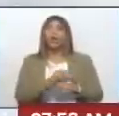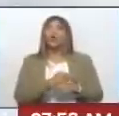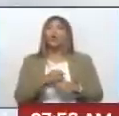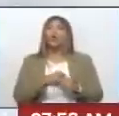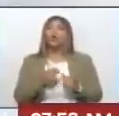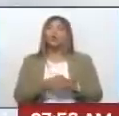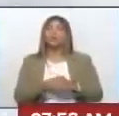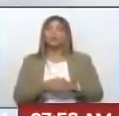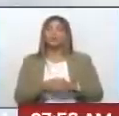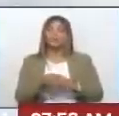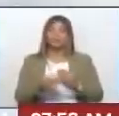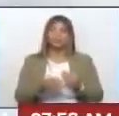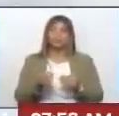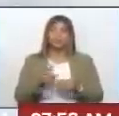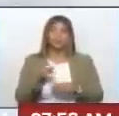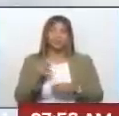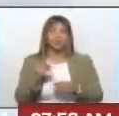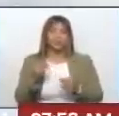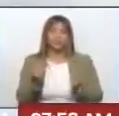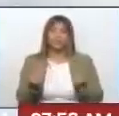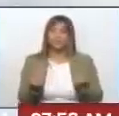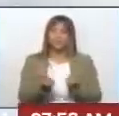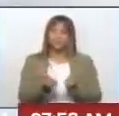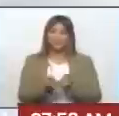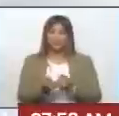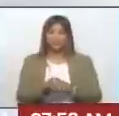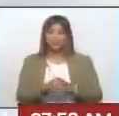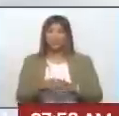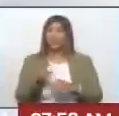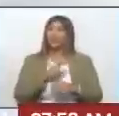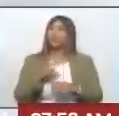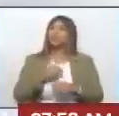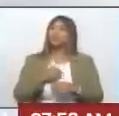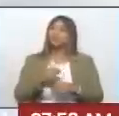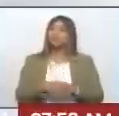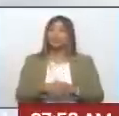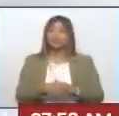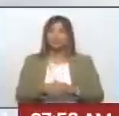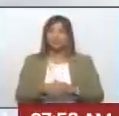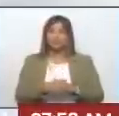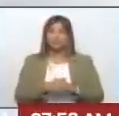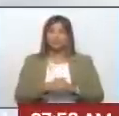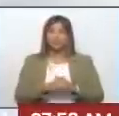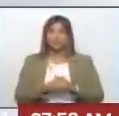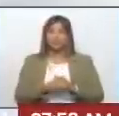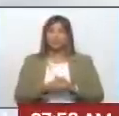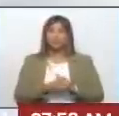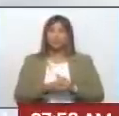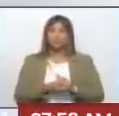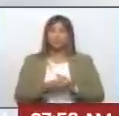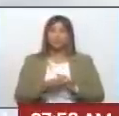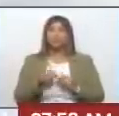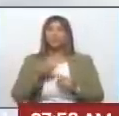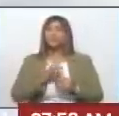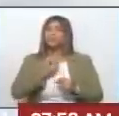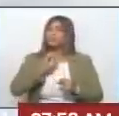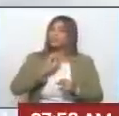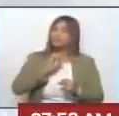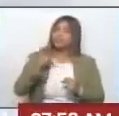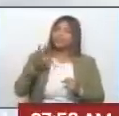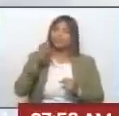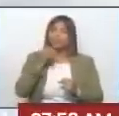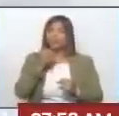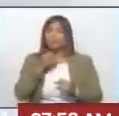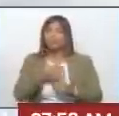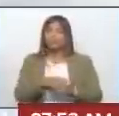nosotros estábamos que no entraba ningún tipo. Acuérdate que nosotros la importación de